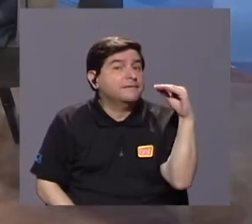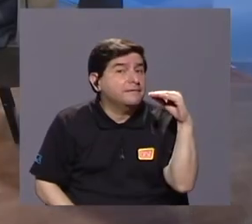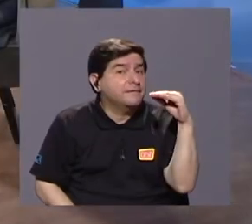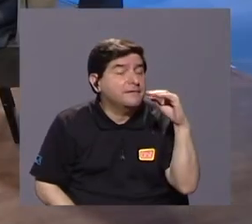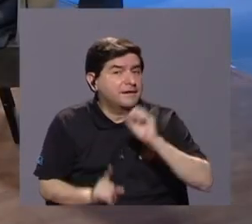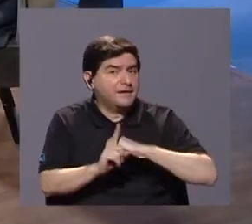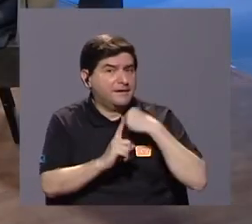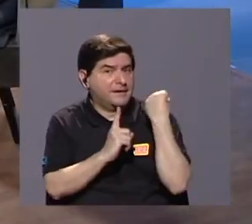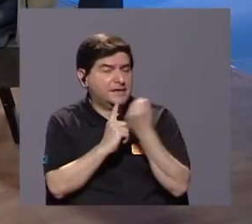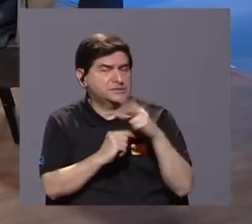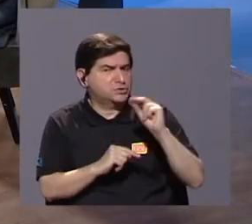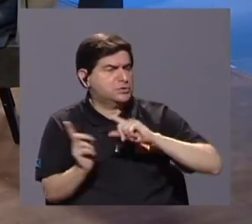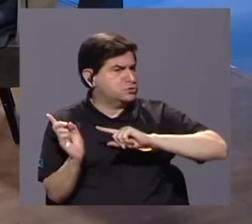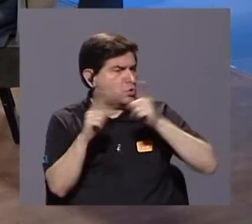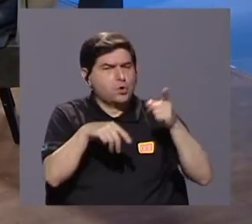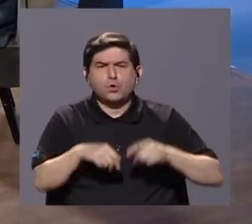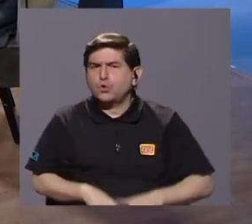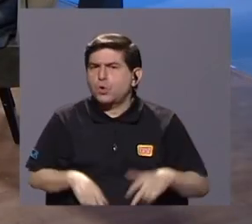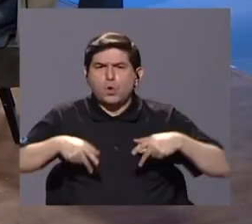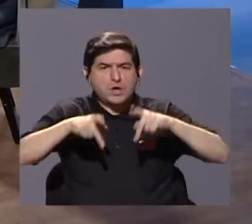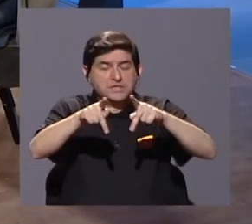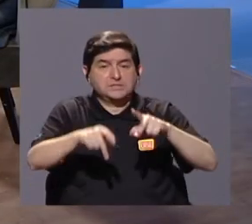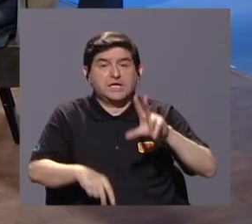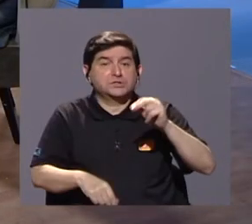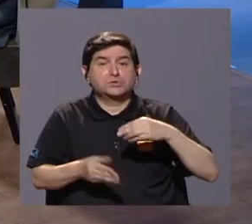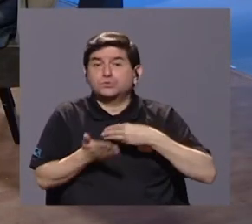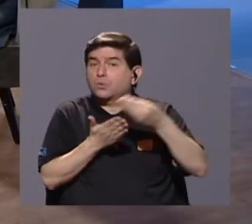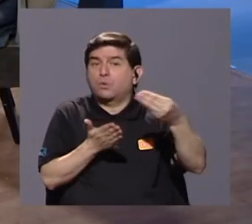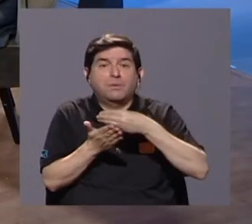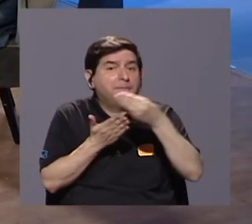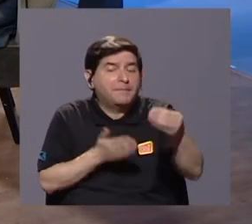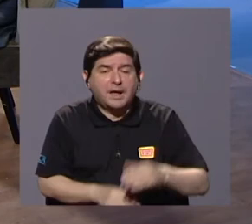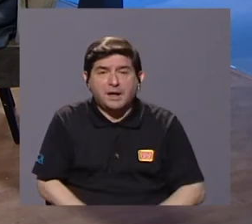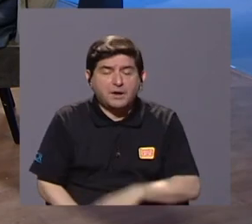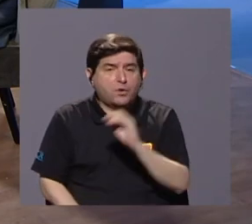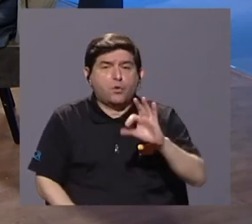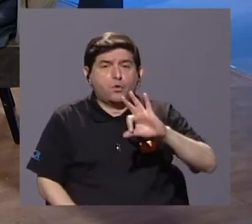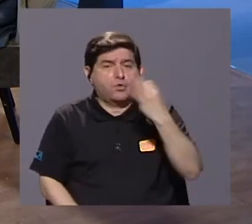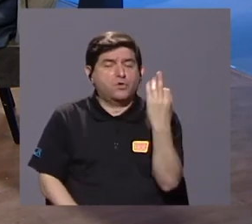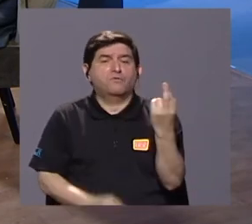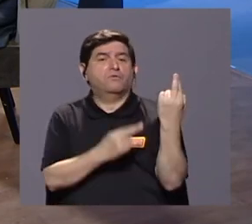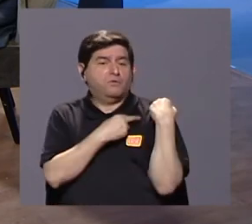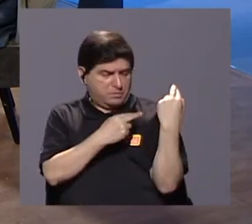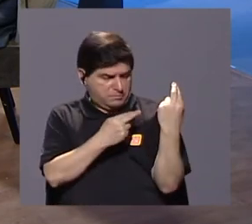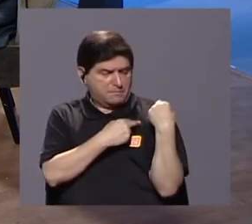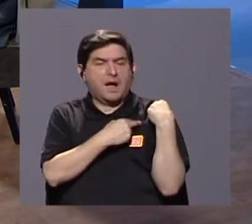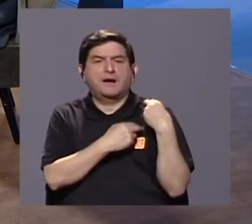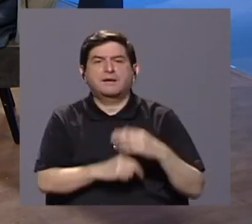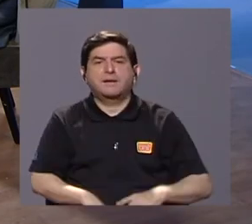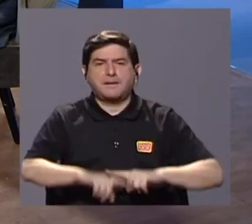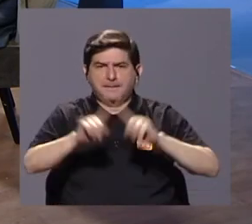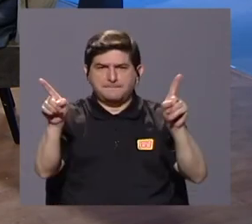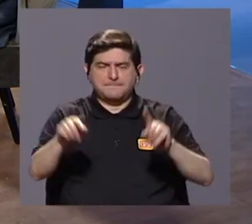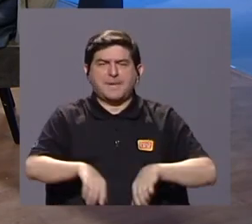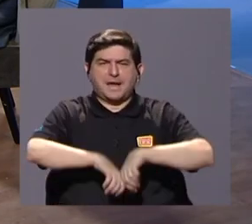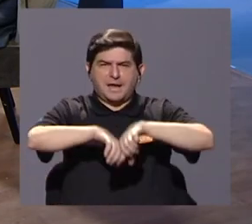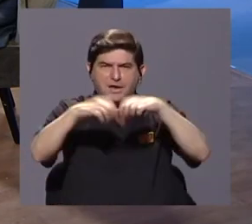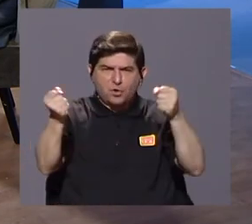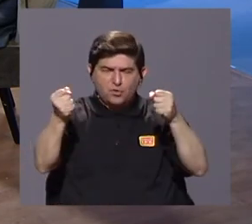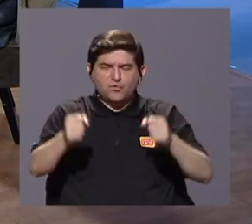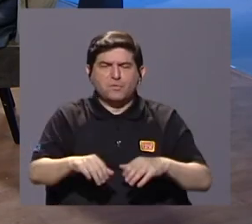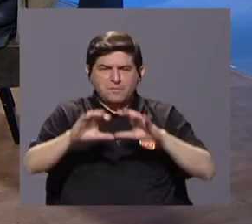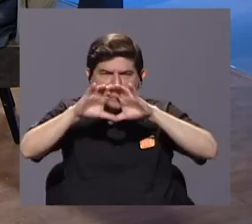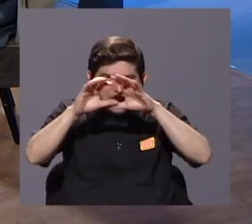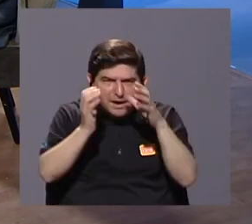El asunto no es salir a pasear, el asunto es no salir de compras, el asunto es hacerlo de forma responsable. Pero si rompemos burbujas, si